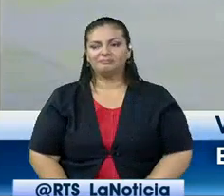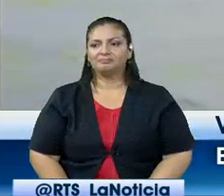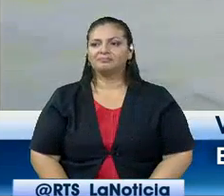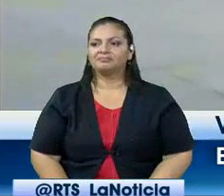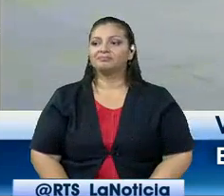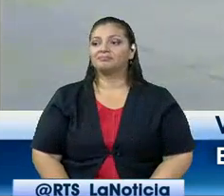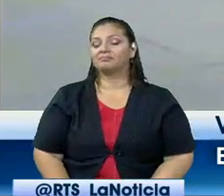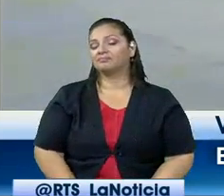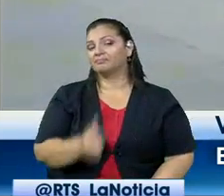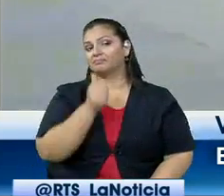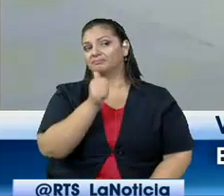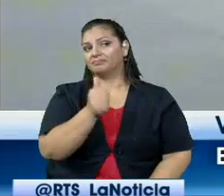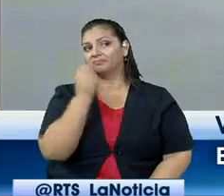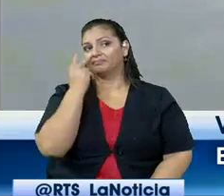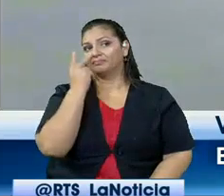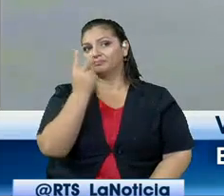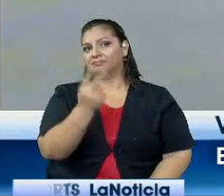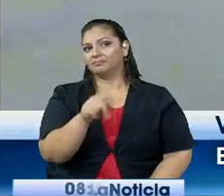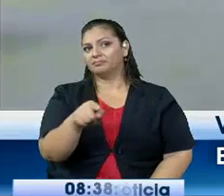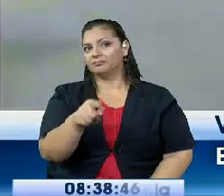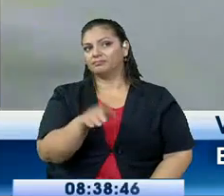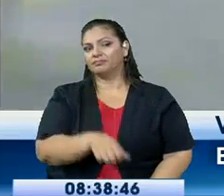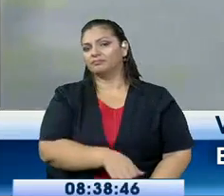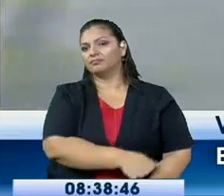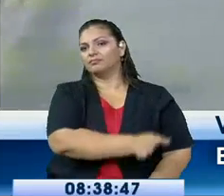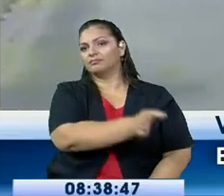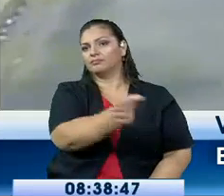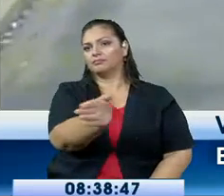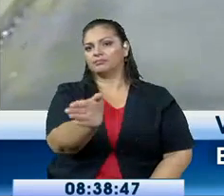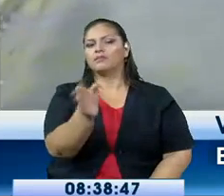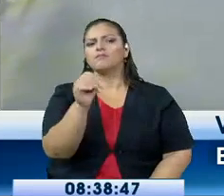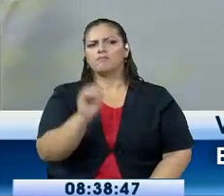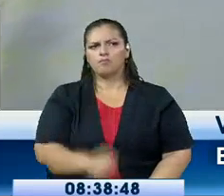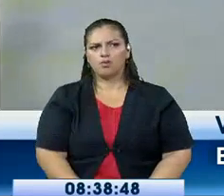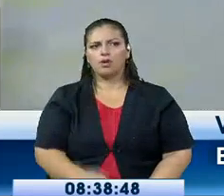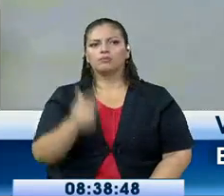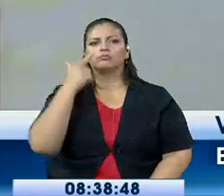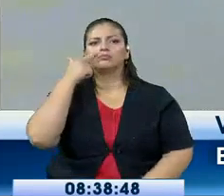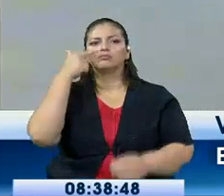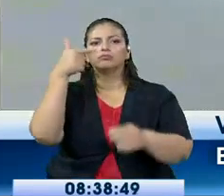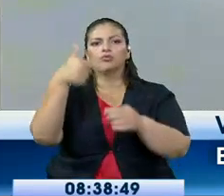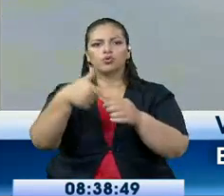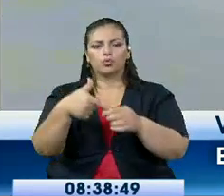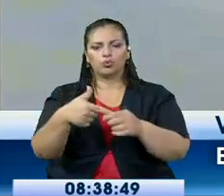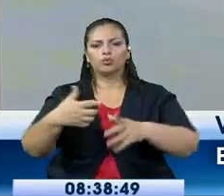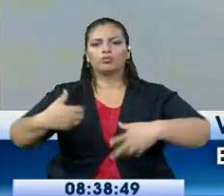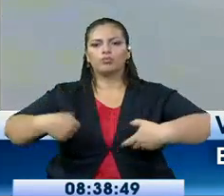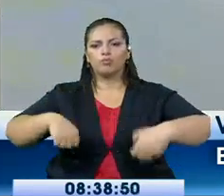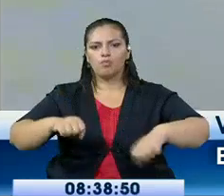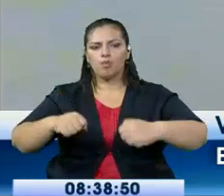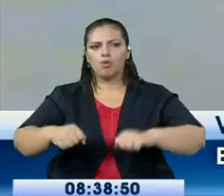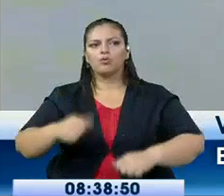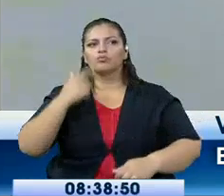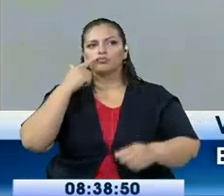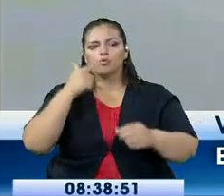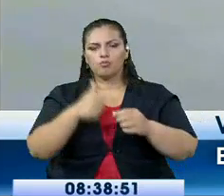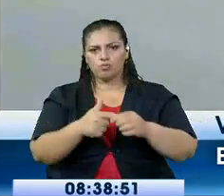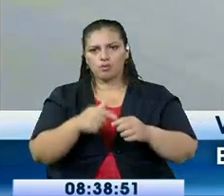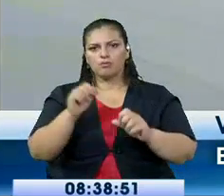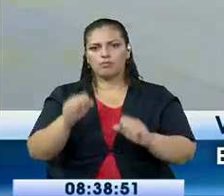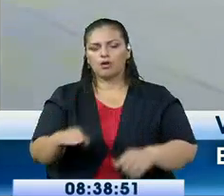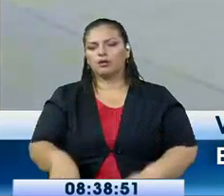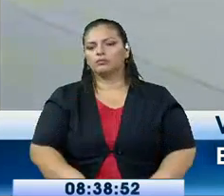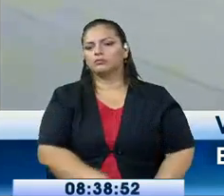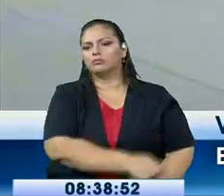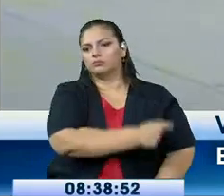para que puedan cargar combustible en la gasolinera que está aquí en esta esquina. Solo en esa oportunidad pueden invadir parte de